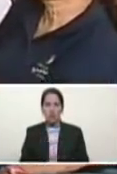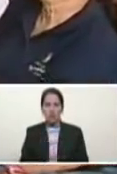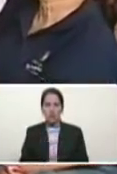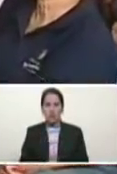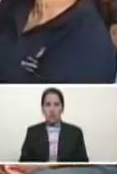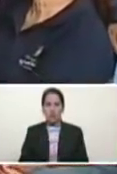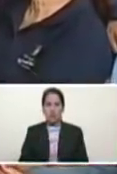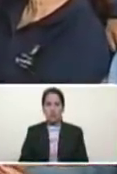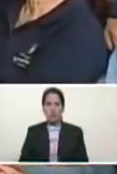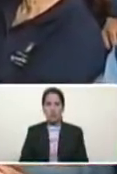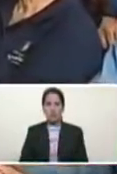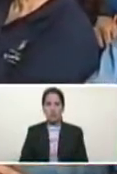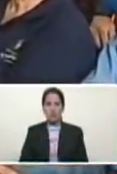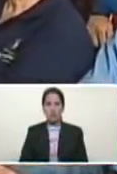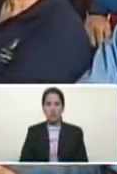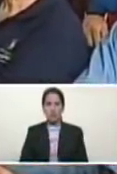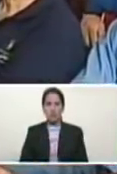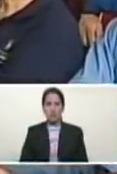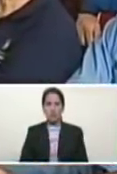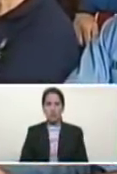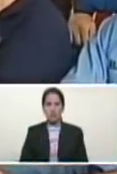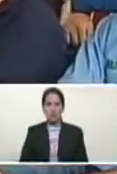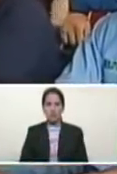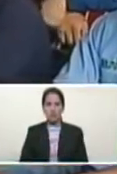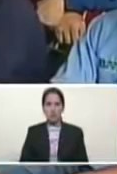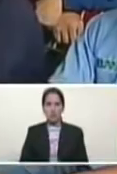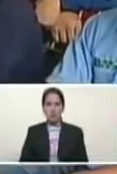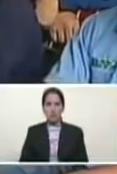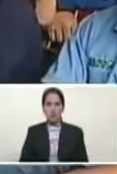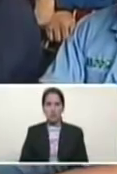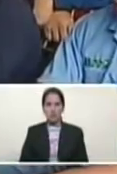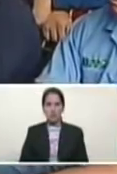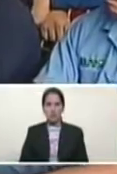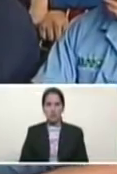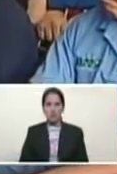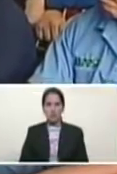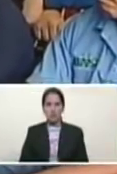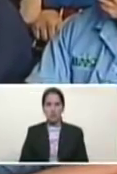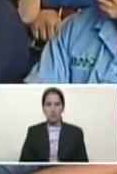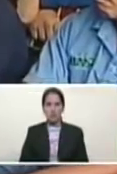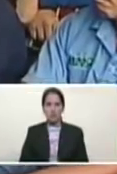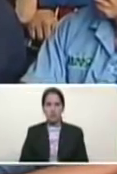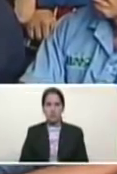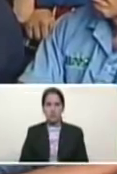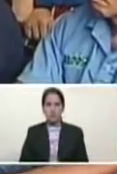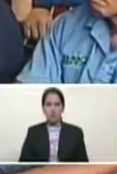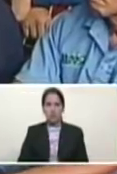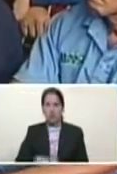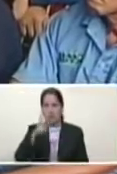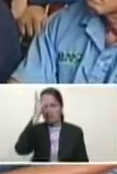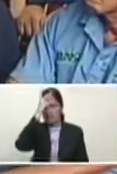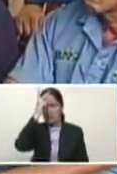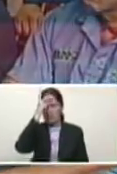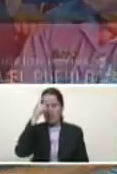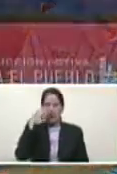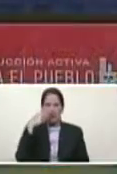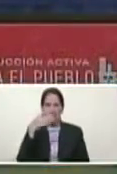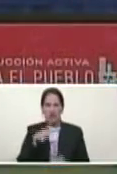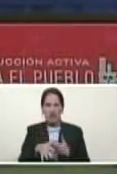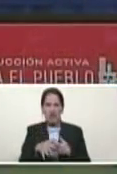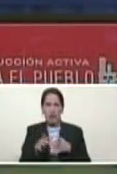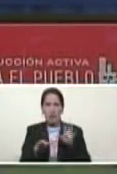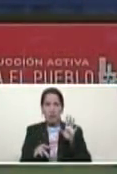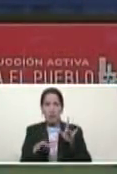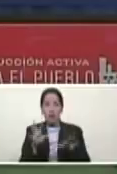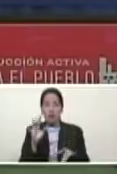Chuletas ahumadas. Muéstrasela ahí, Tarek. Tarek no come chuleta ahumada, pero la muestra. ¿Ah? Patico de cochino, ¿para qué te tengo?